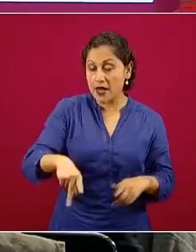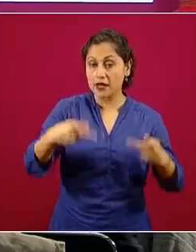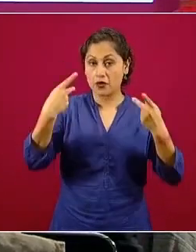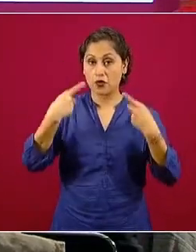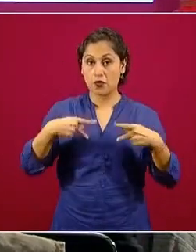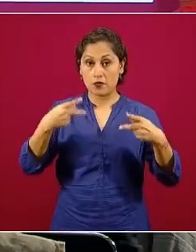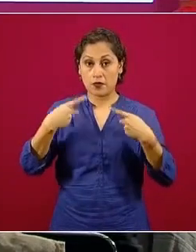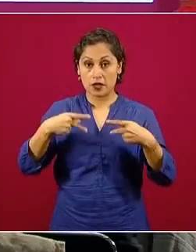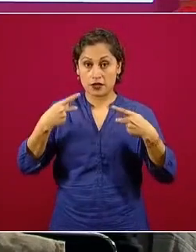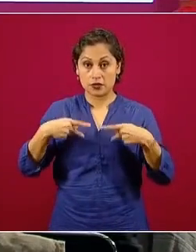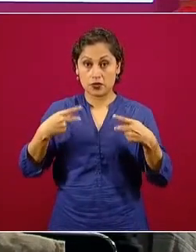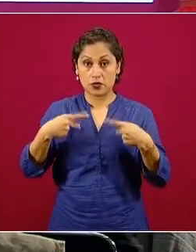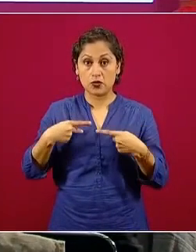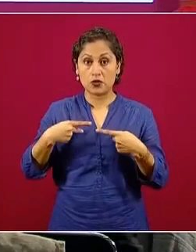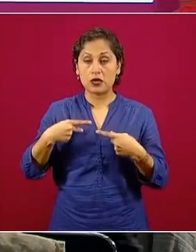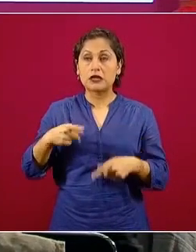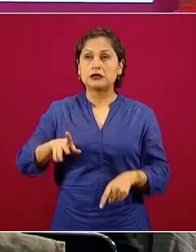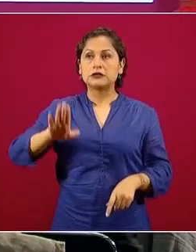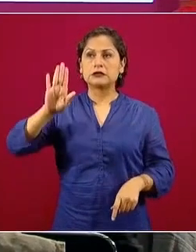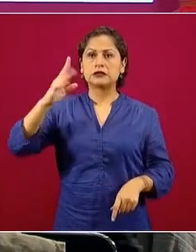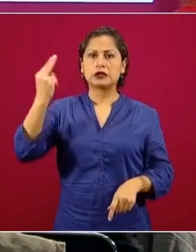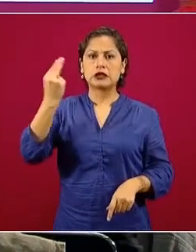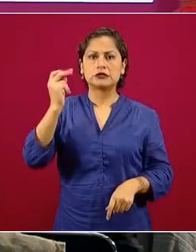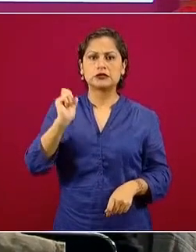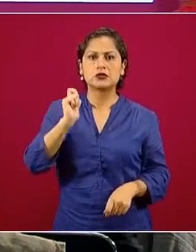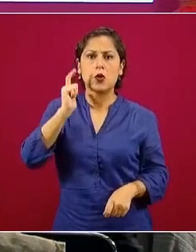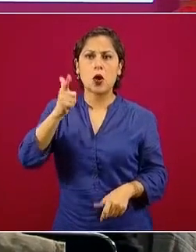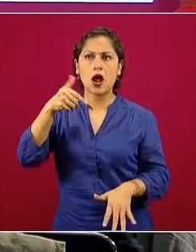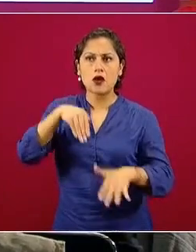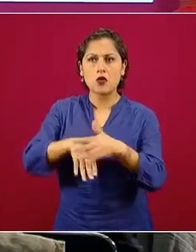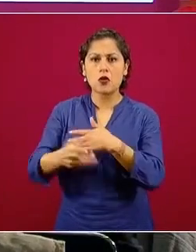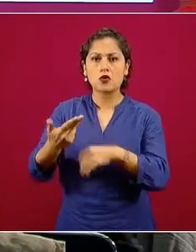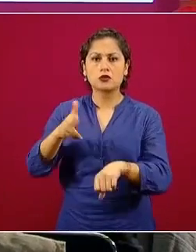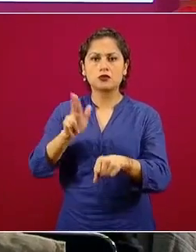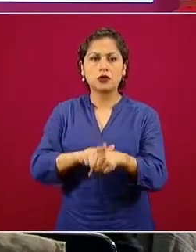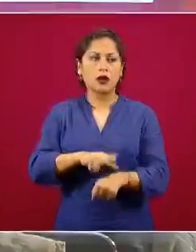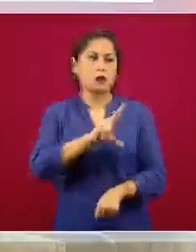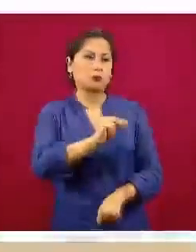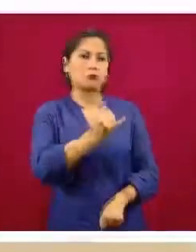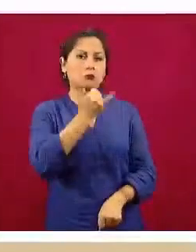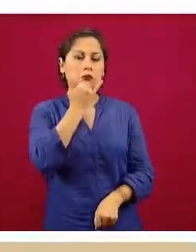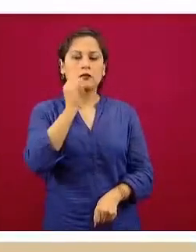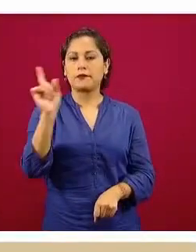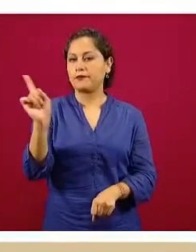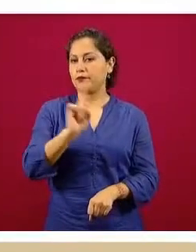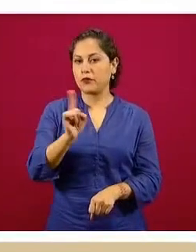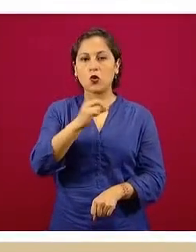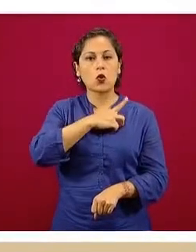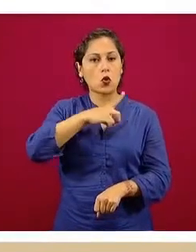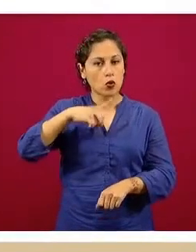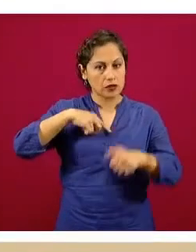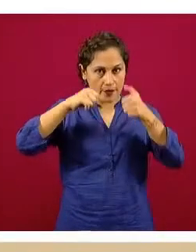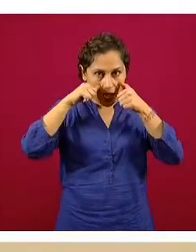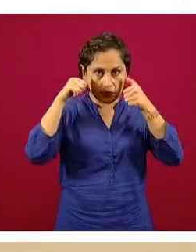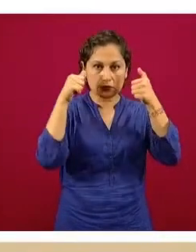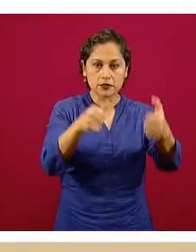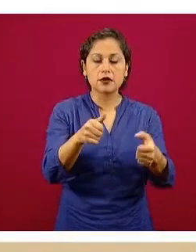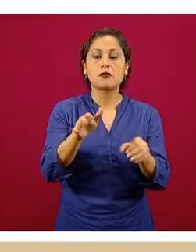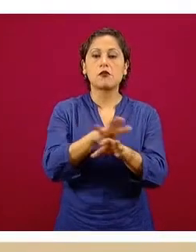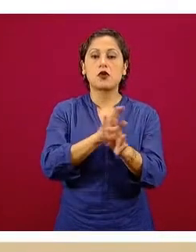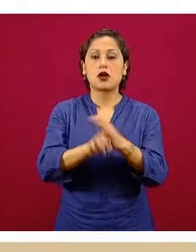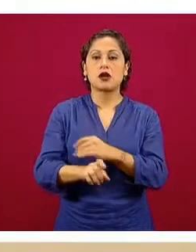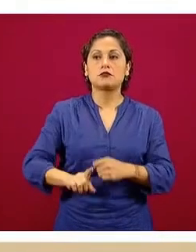necesite de una cama de hospital deje de tener la que ninguna persona que requiera ventilación mecánica